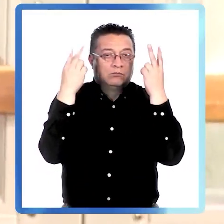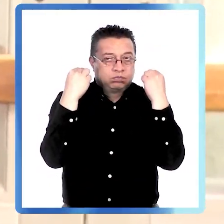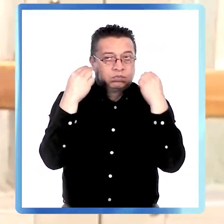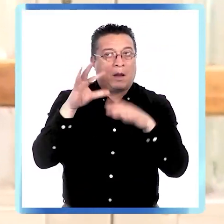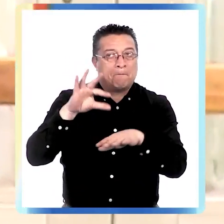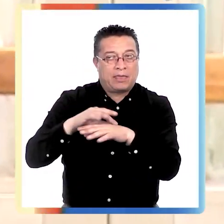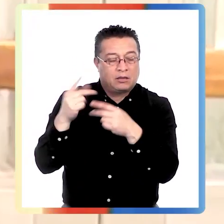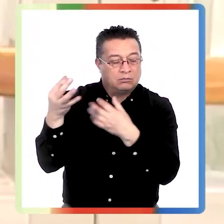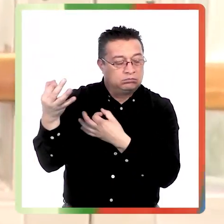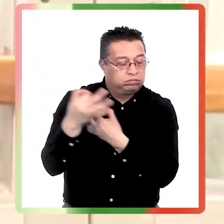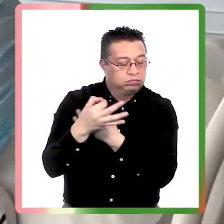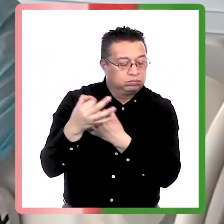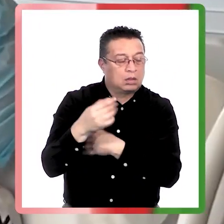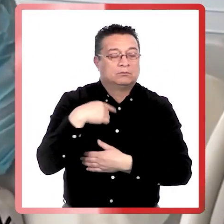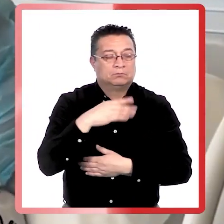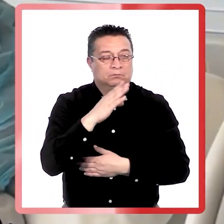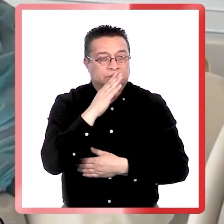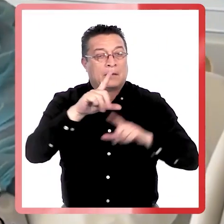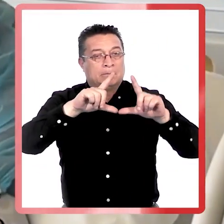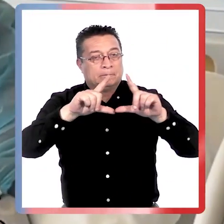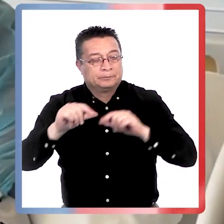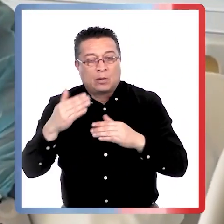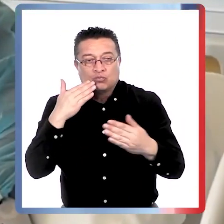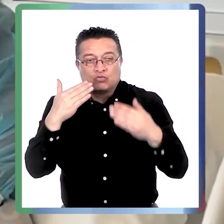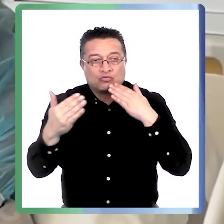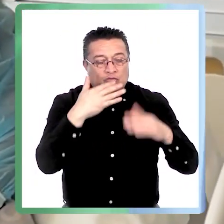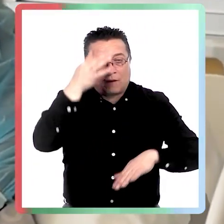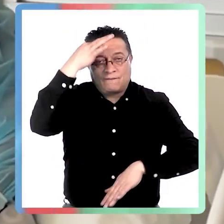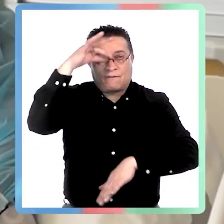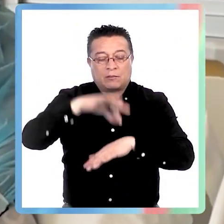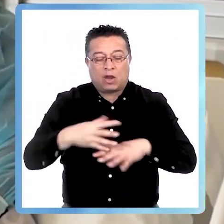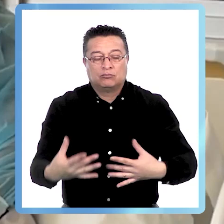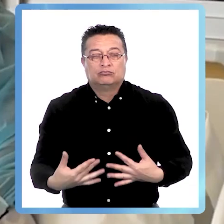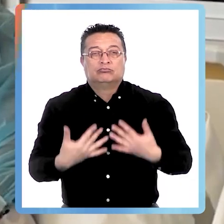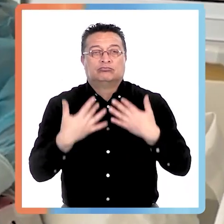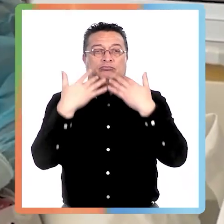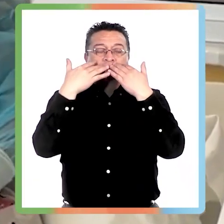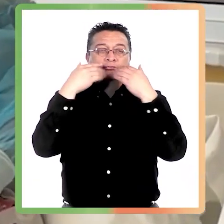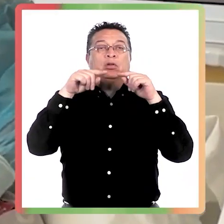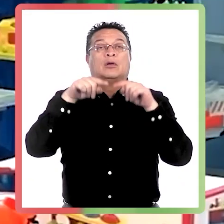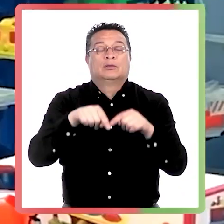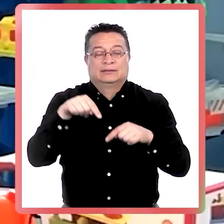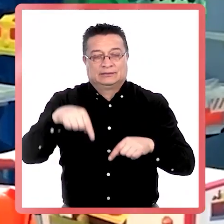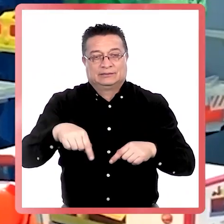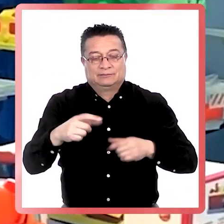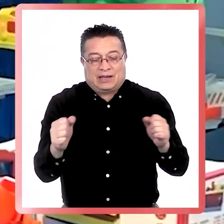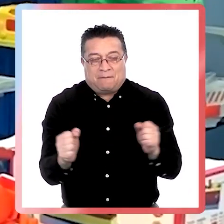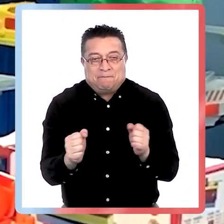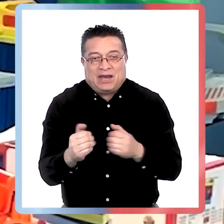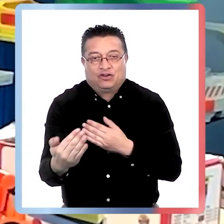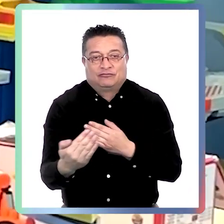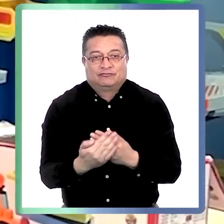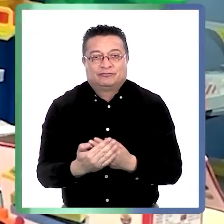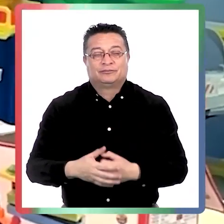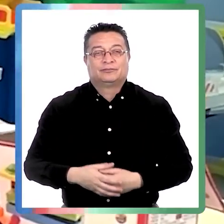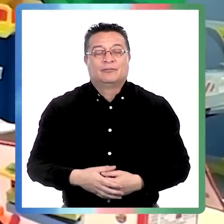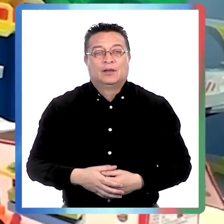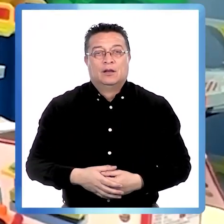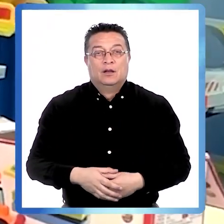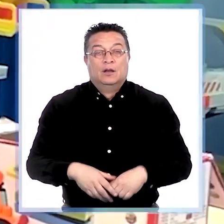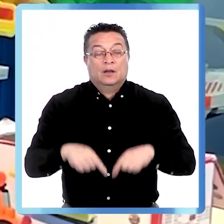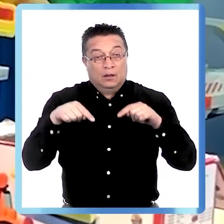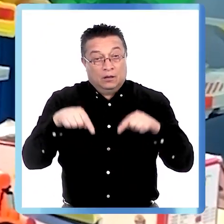las indicaciones médicas para mitigar el riesgo de contagios por enfermedades respiratorias durante esta temporada